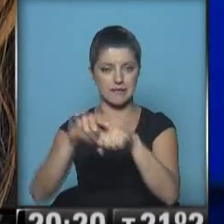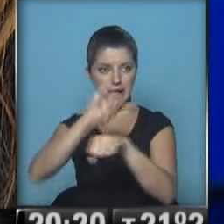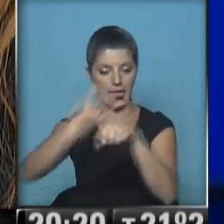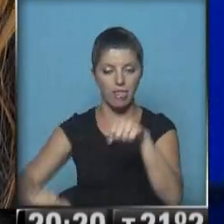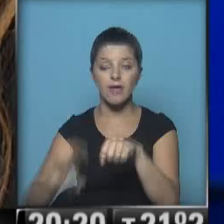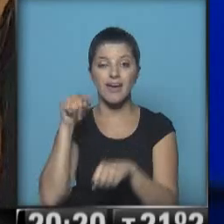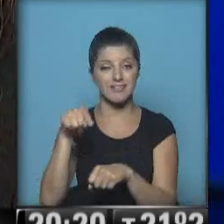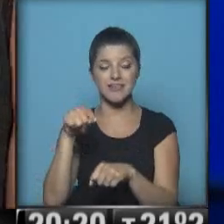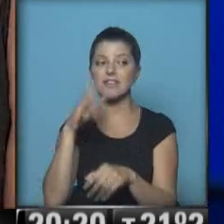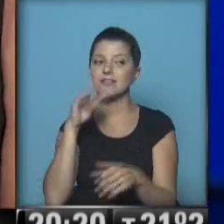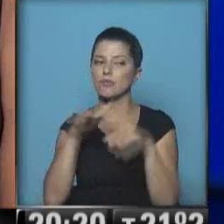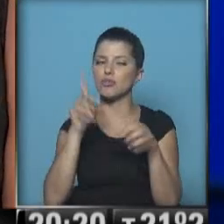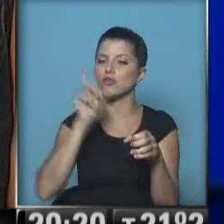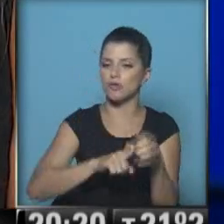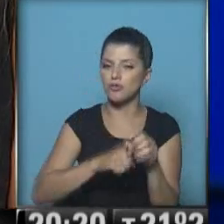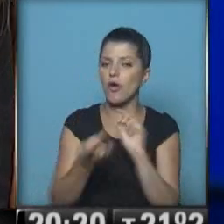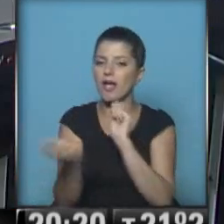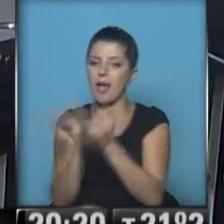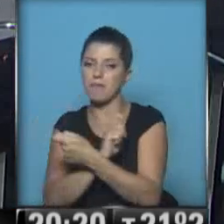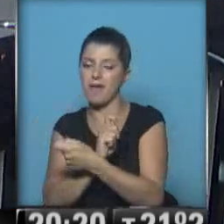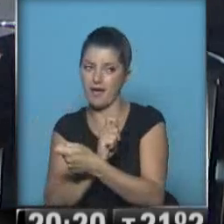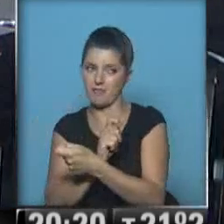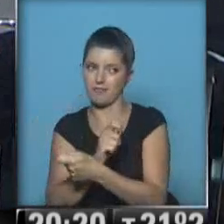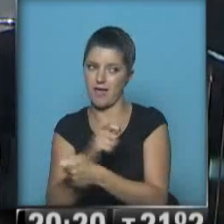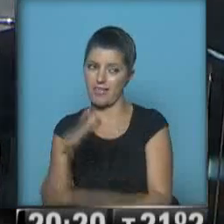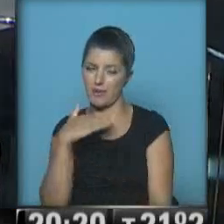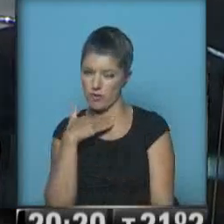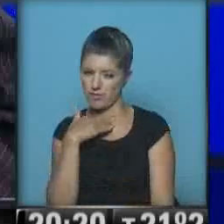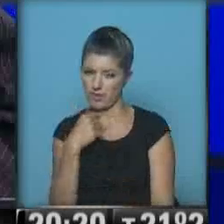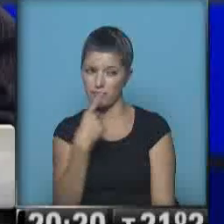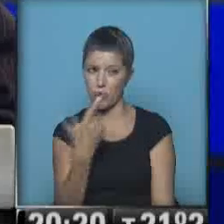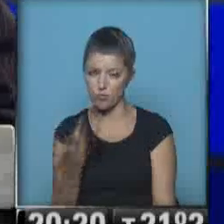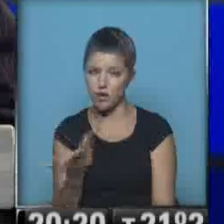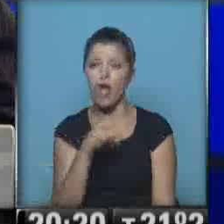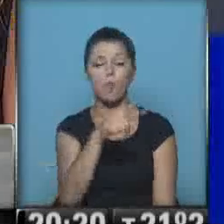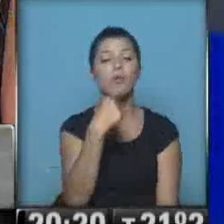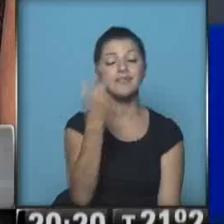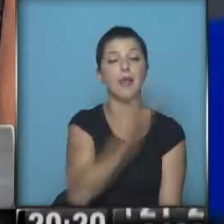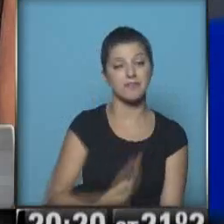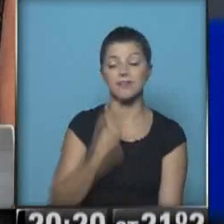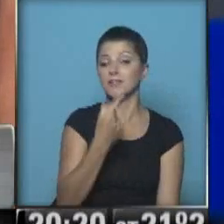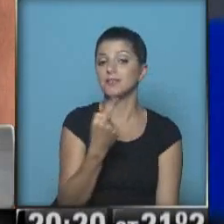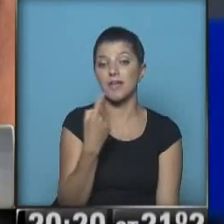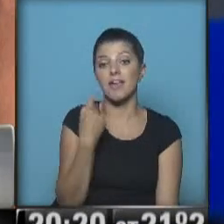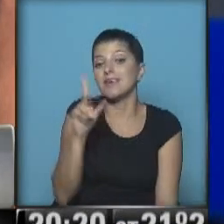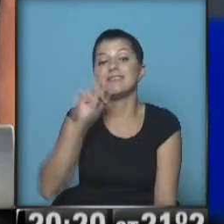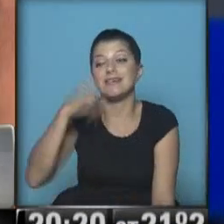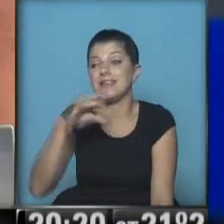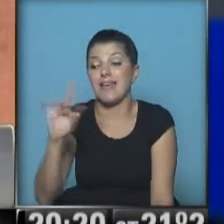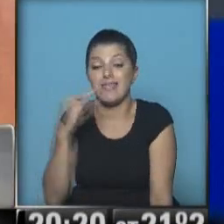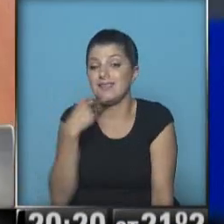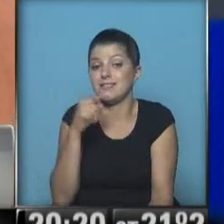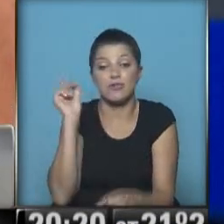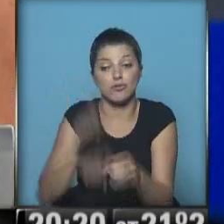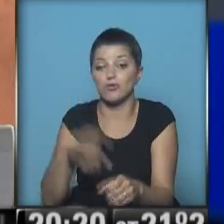categoría de socios ya pasaría a ser otra cosa ya eso me refiero decir que d'onofrio dice que bueno que si ni nadie le dice porque son